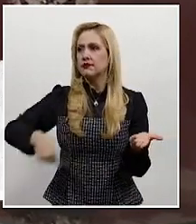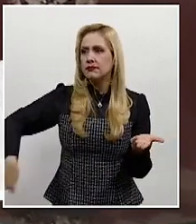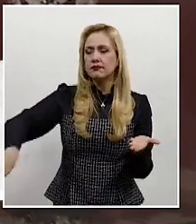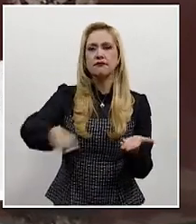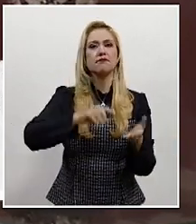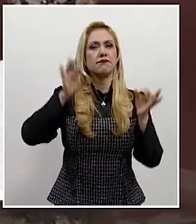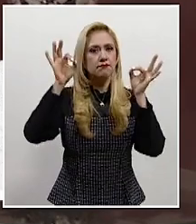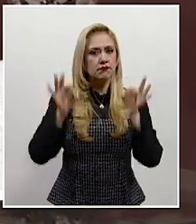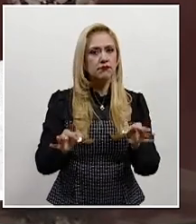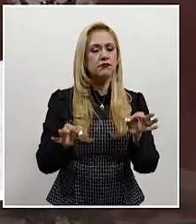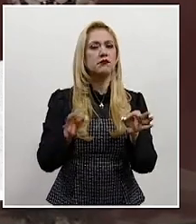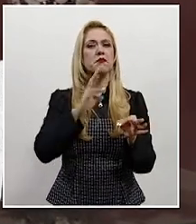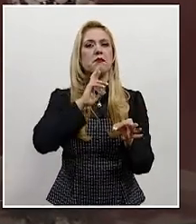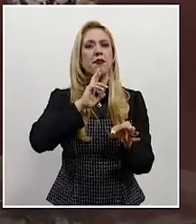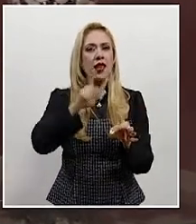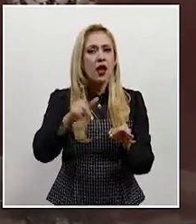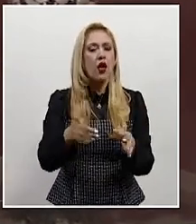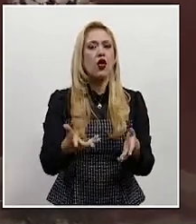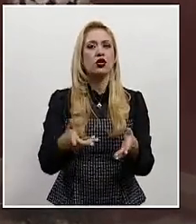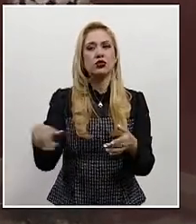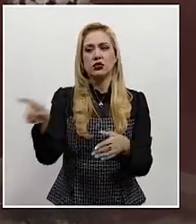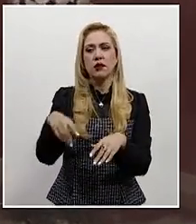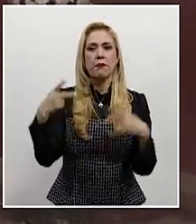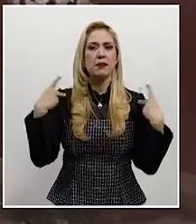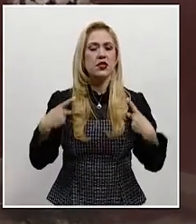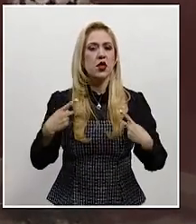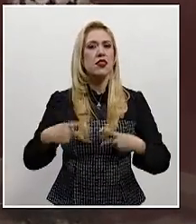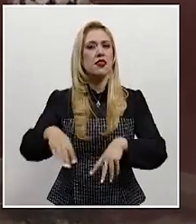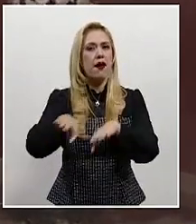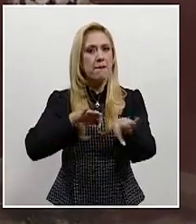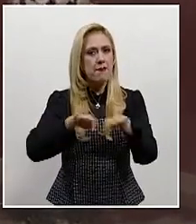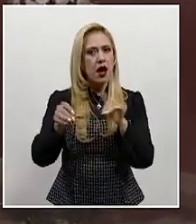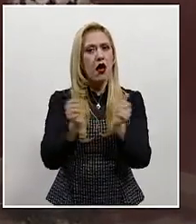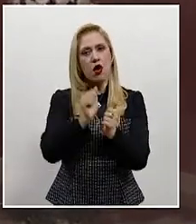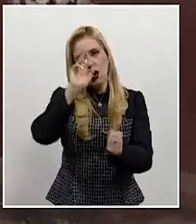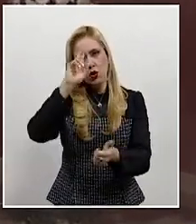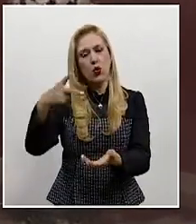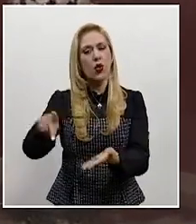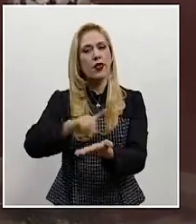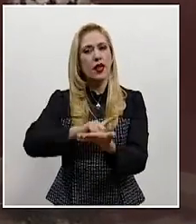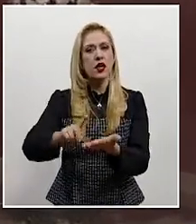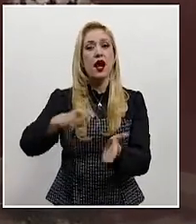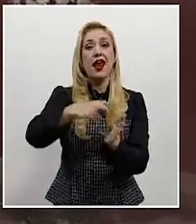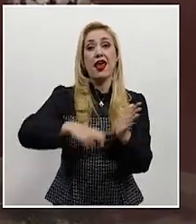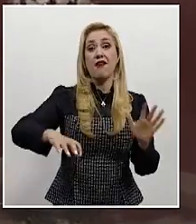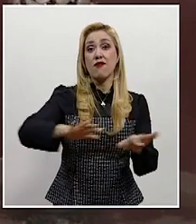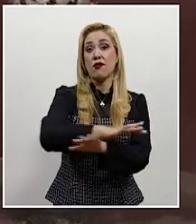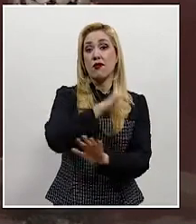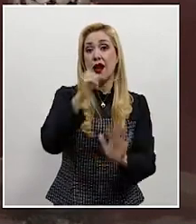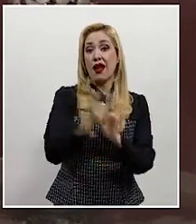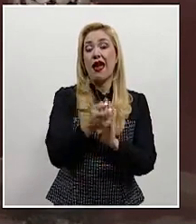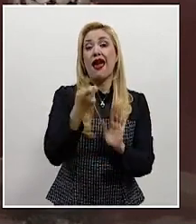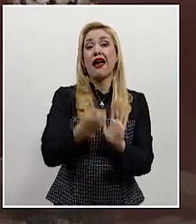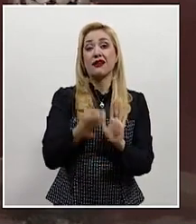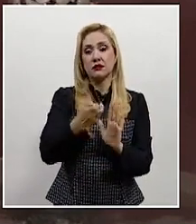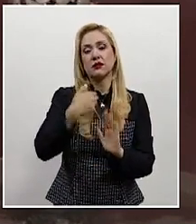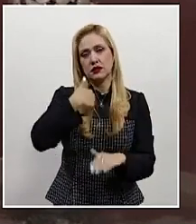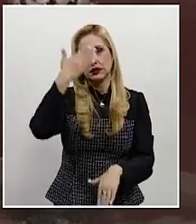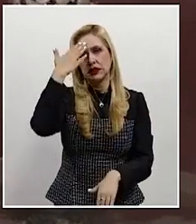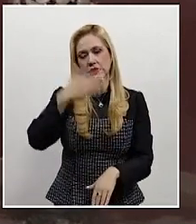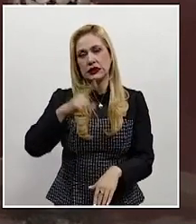tener mejores condiciones para los trabajadores. Parte de la reforma es precisamente ello. Sabemos que era un tema